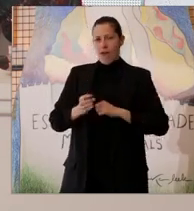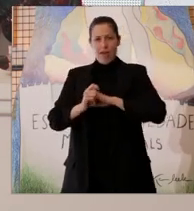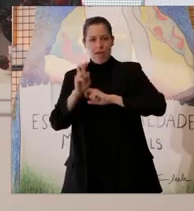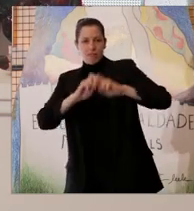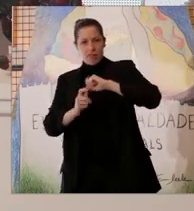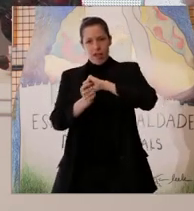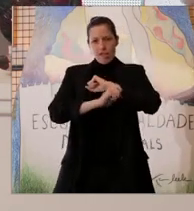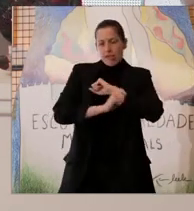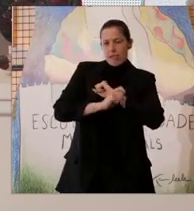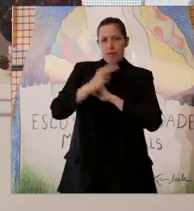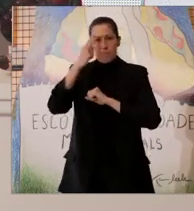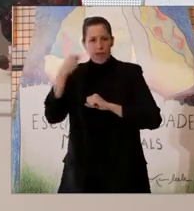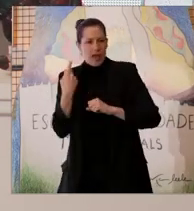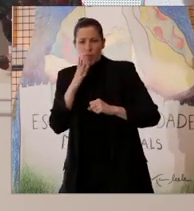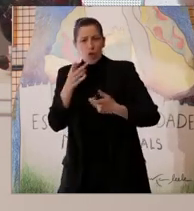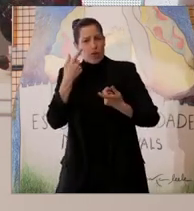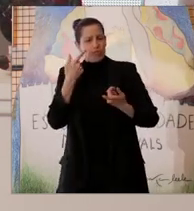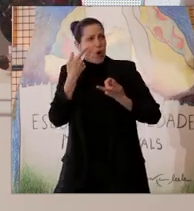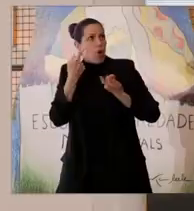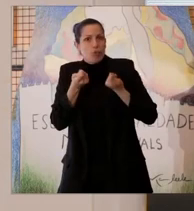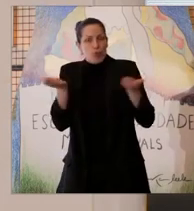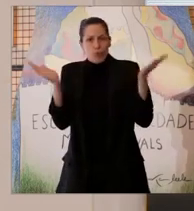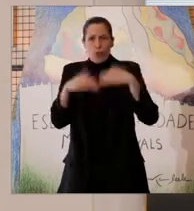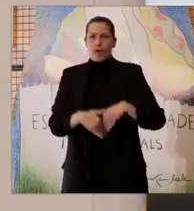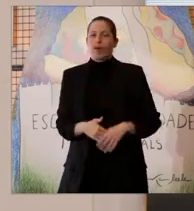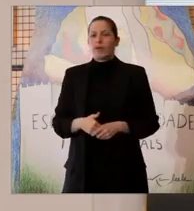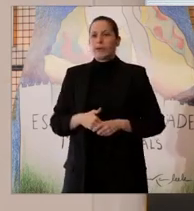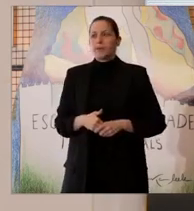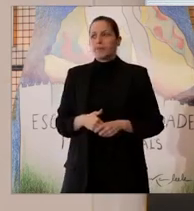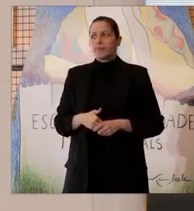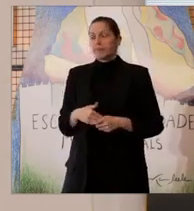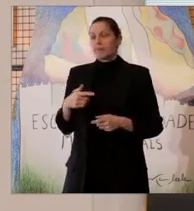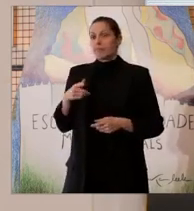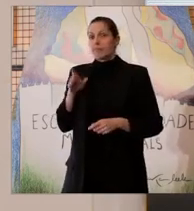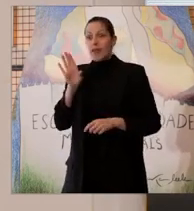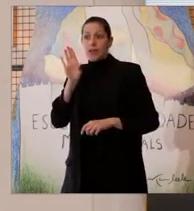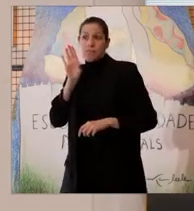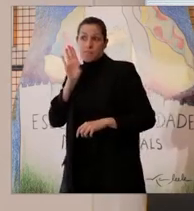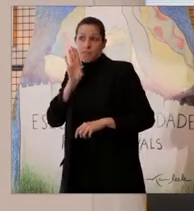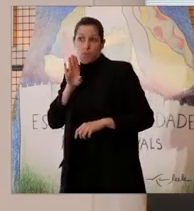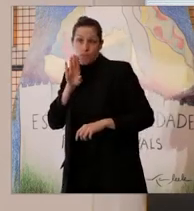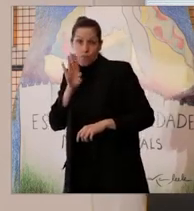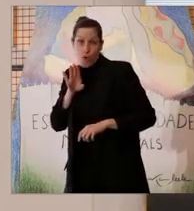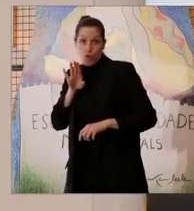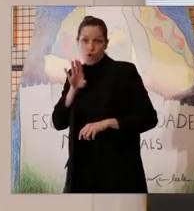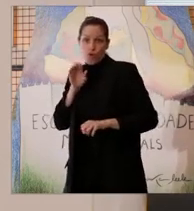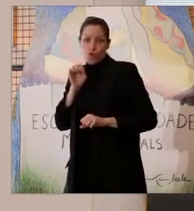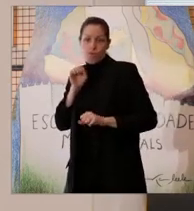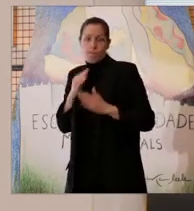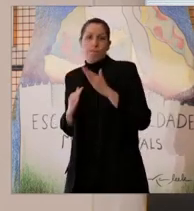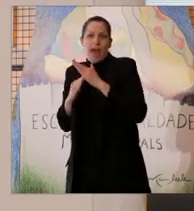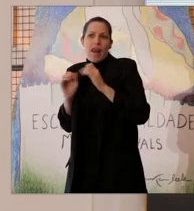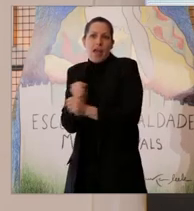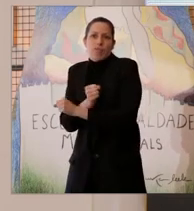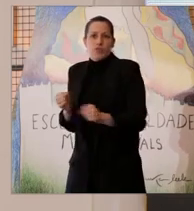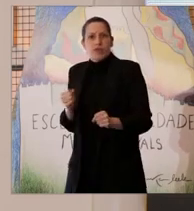control ninguno ninguno Bueno si es imposible parar el porno lo puedes parchear por la educación ahí